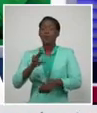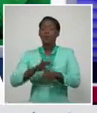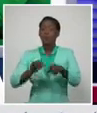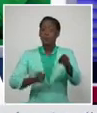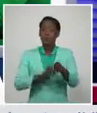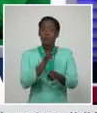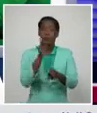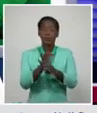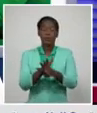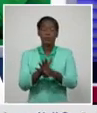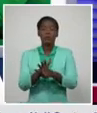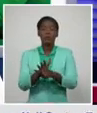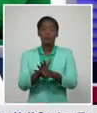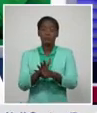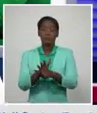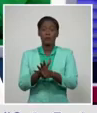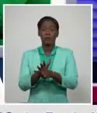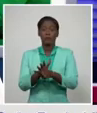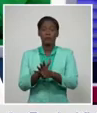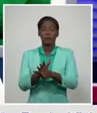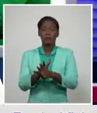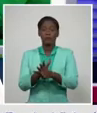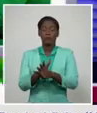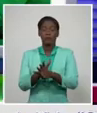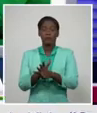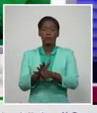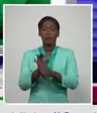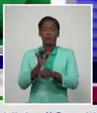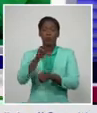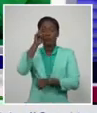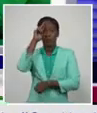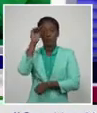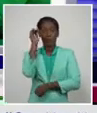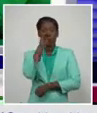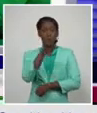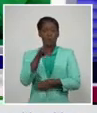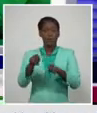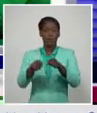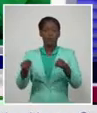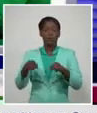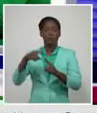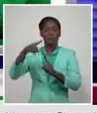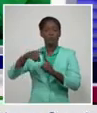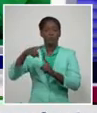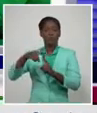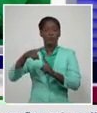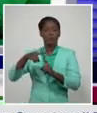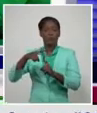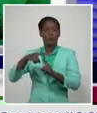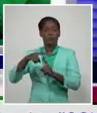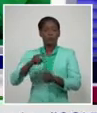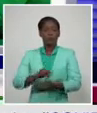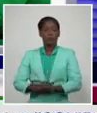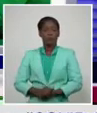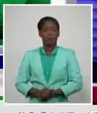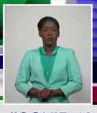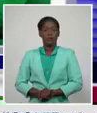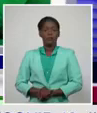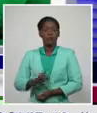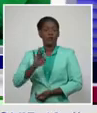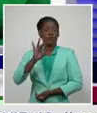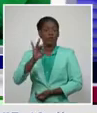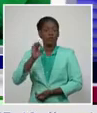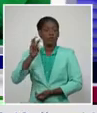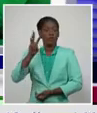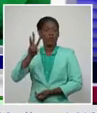COVID-19 en nuestras terapias intensivas. Estamos hablando de 83 personas confirmadas